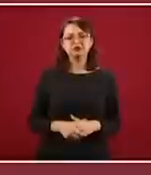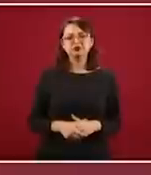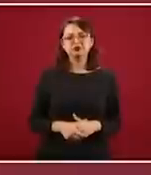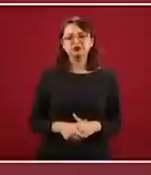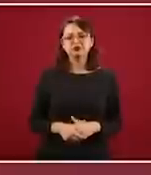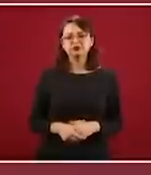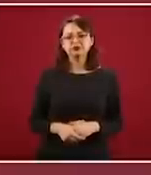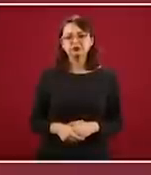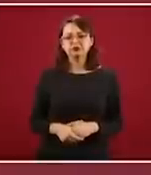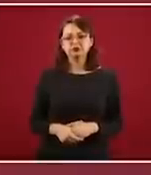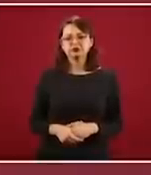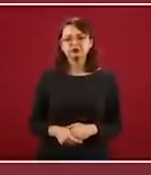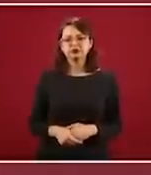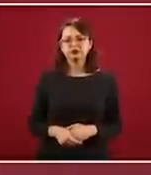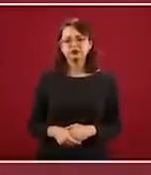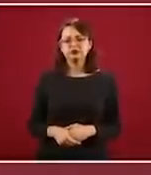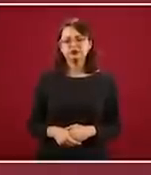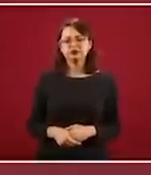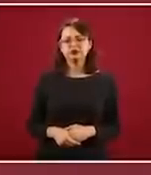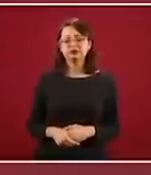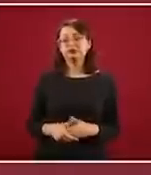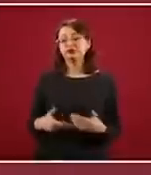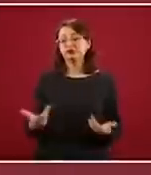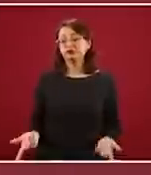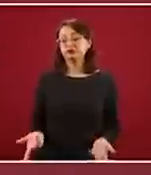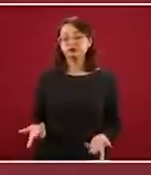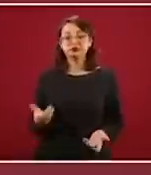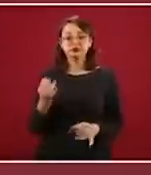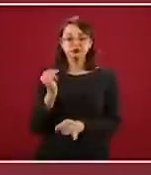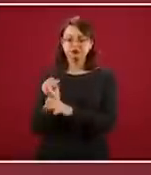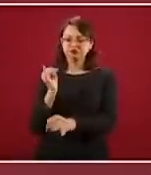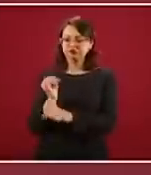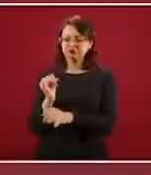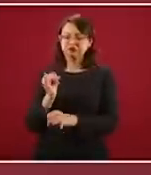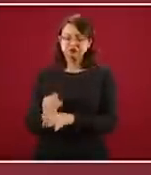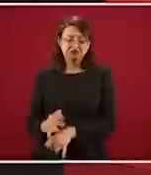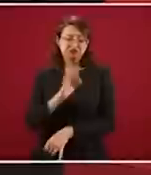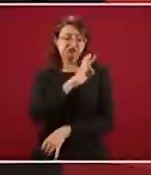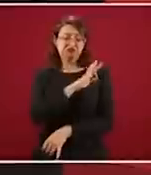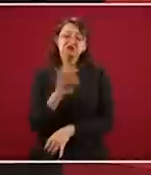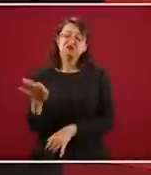Incluso en el mercado libre, en internet, se pueden